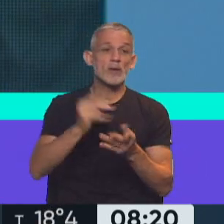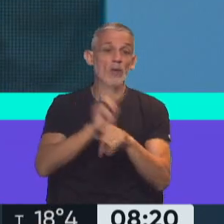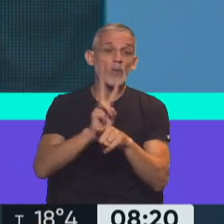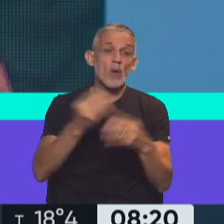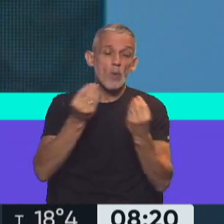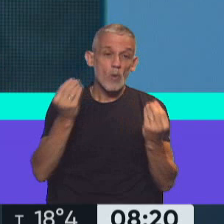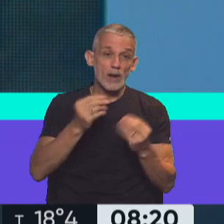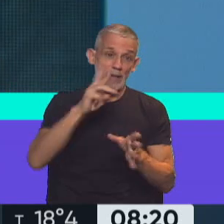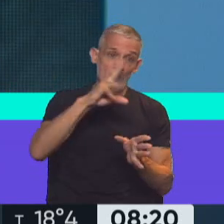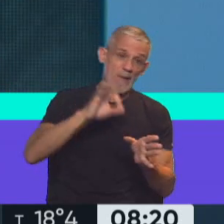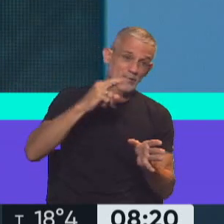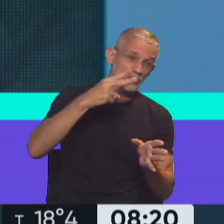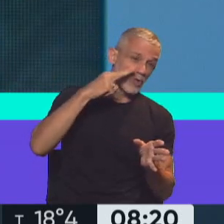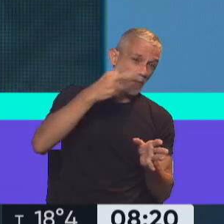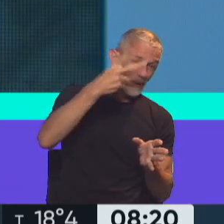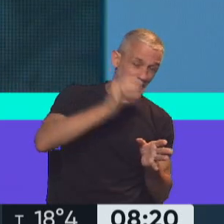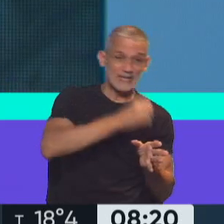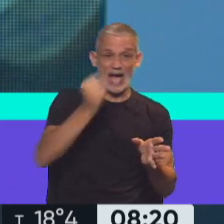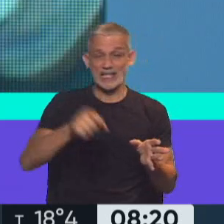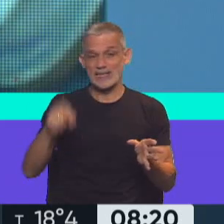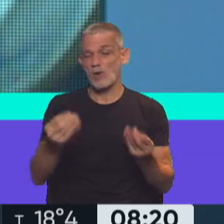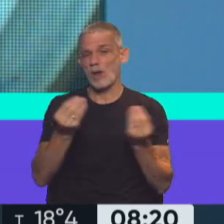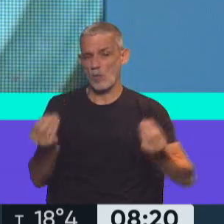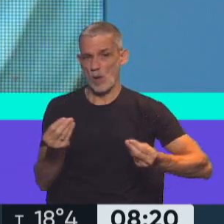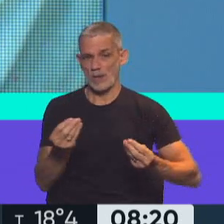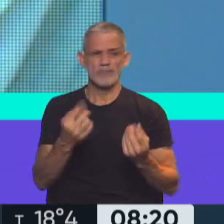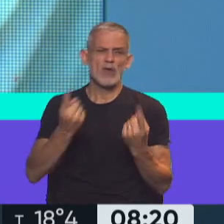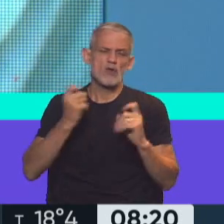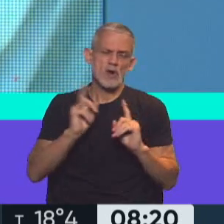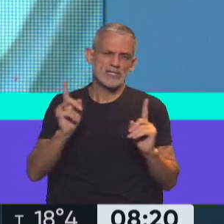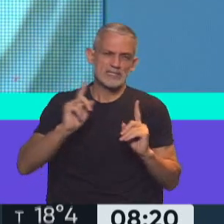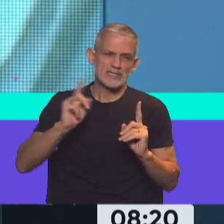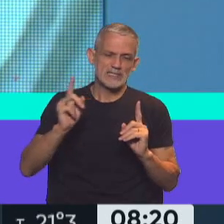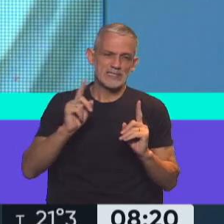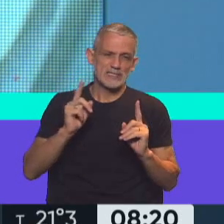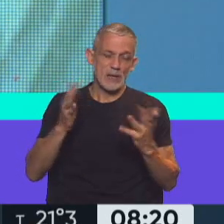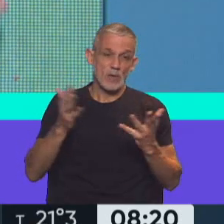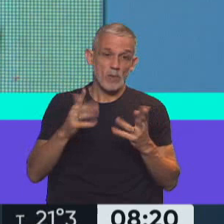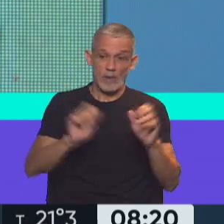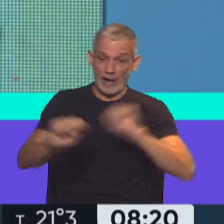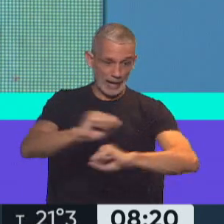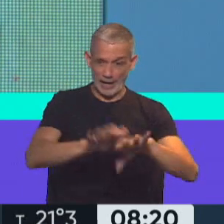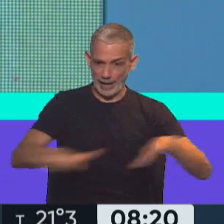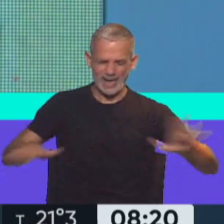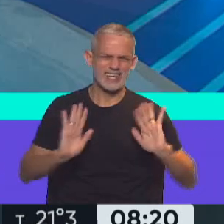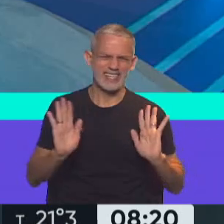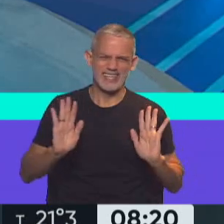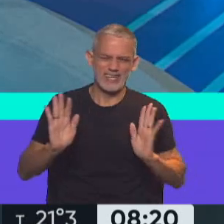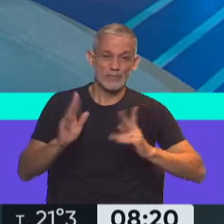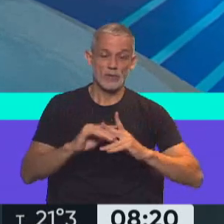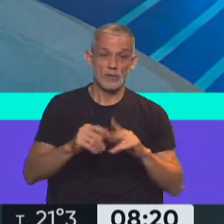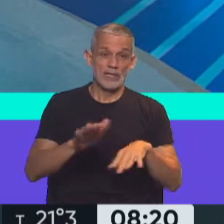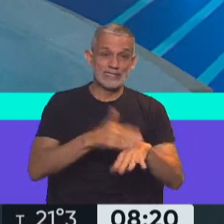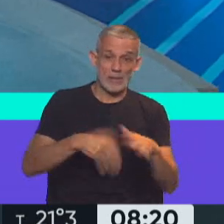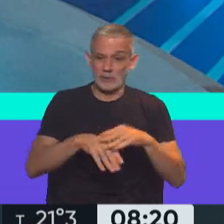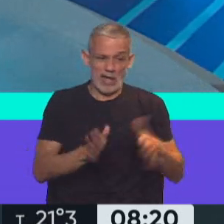cuidados desde marzo 2020 hasta esta parte, es que no necesitamos estar obsesivamente limpiando las superficies ni sacándonos el calzado